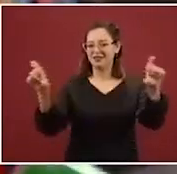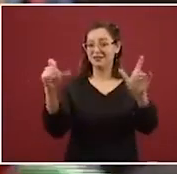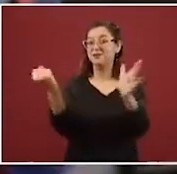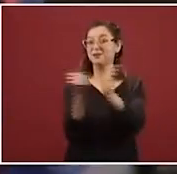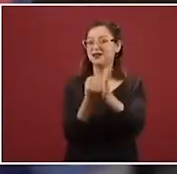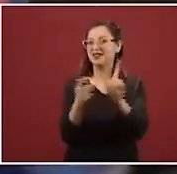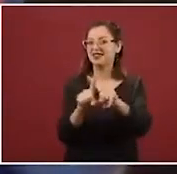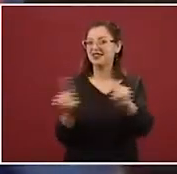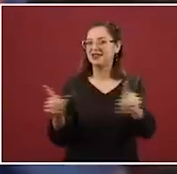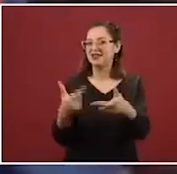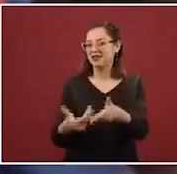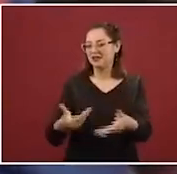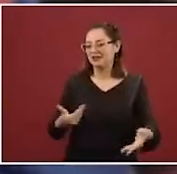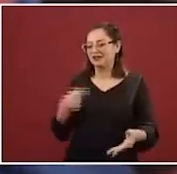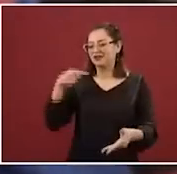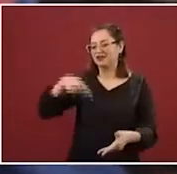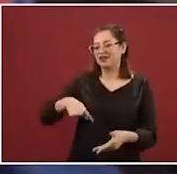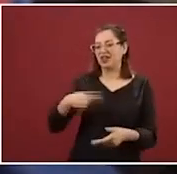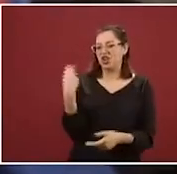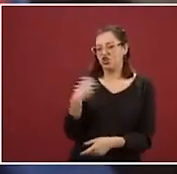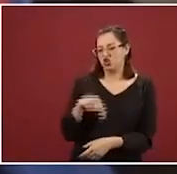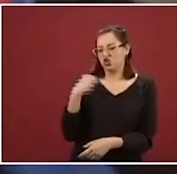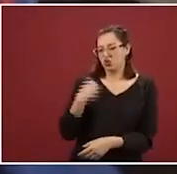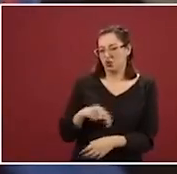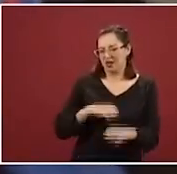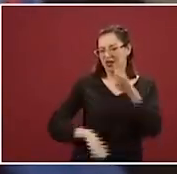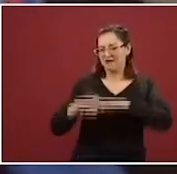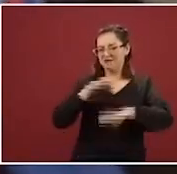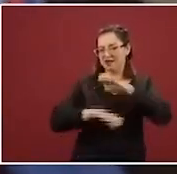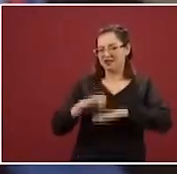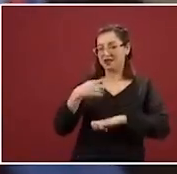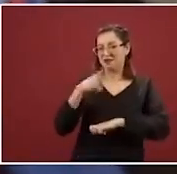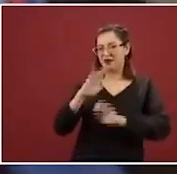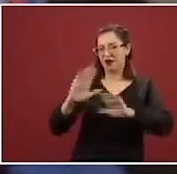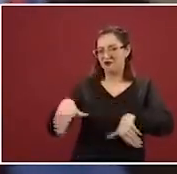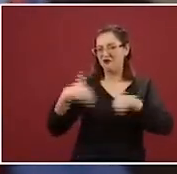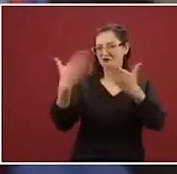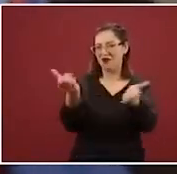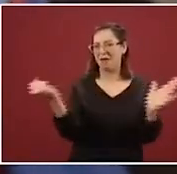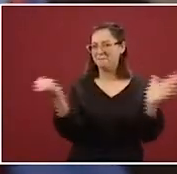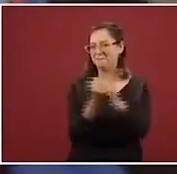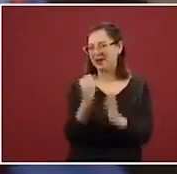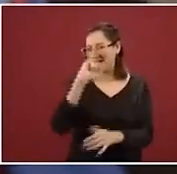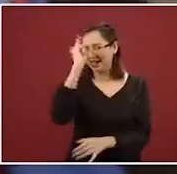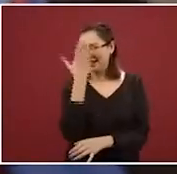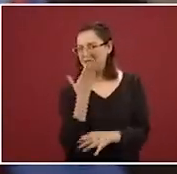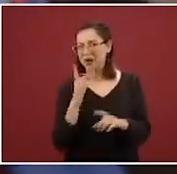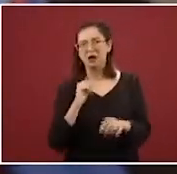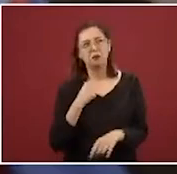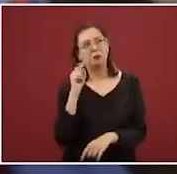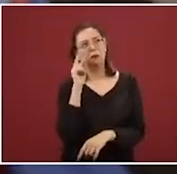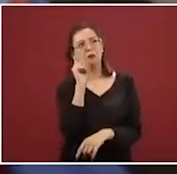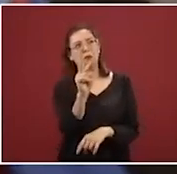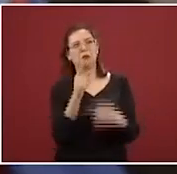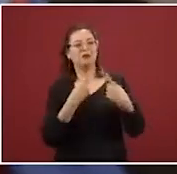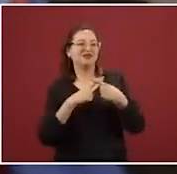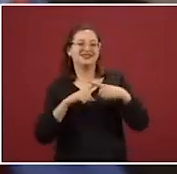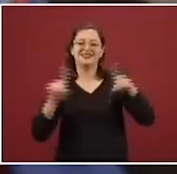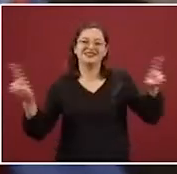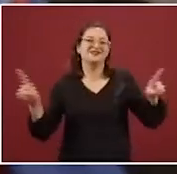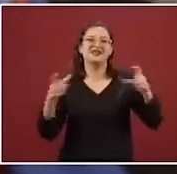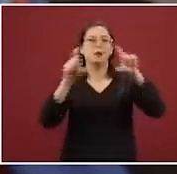porque bueno, decir la razón social es excelente, pero luego en ocasiones la gente pues el nombre que ven, ahora sí que en la